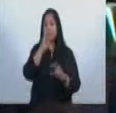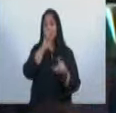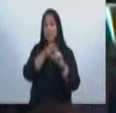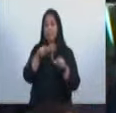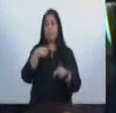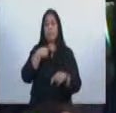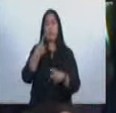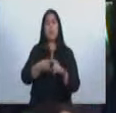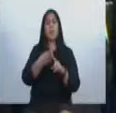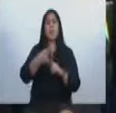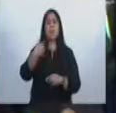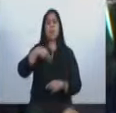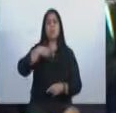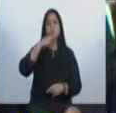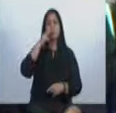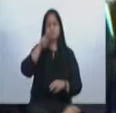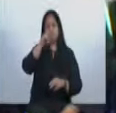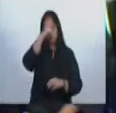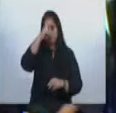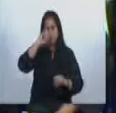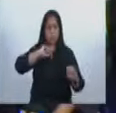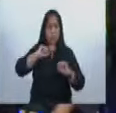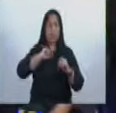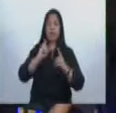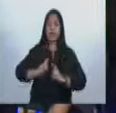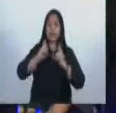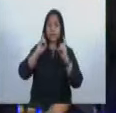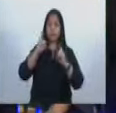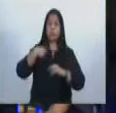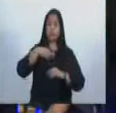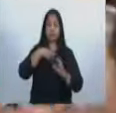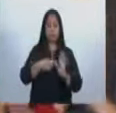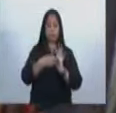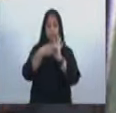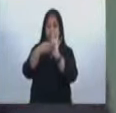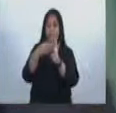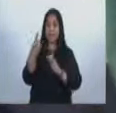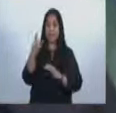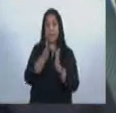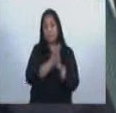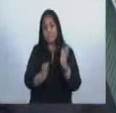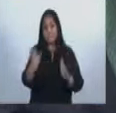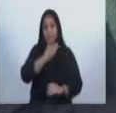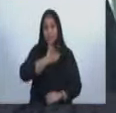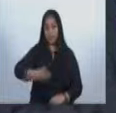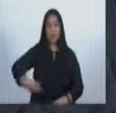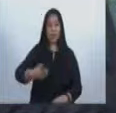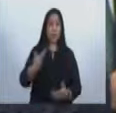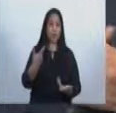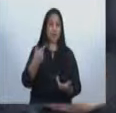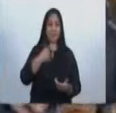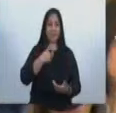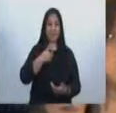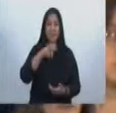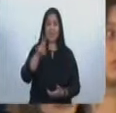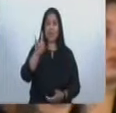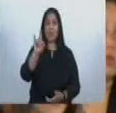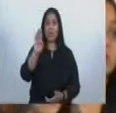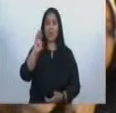estábamos trabajando en en el desarrollo de nuestra propuesta de plan de gobierno que rubenia